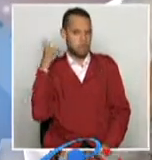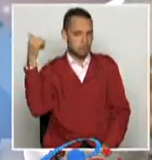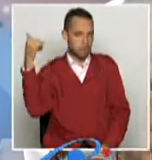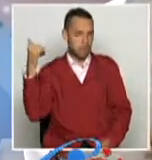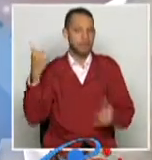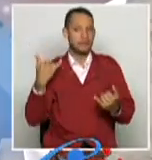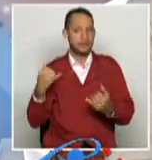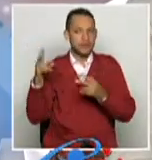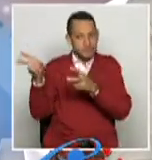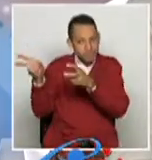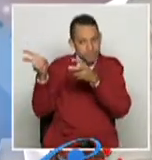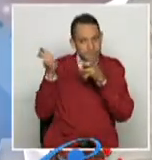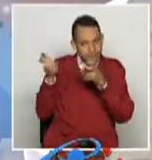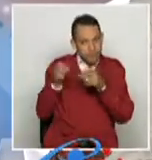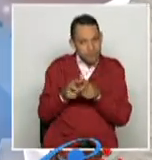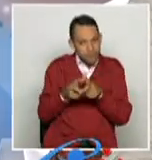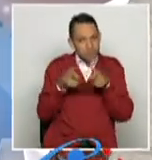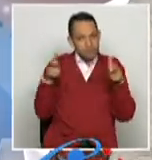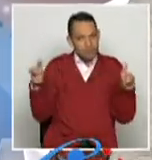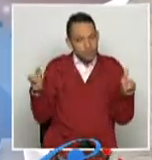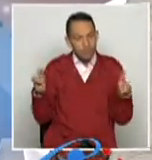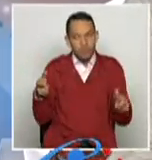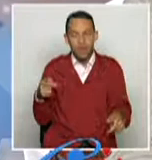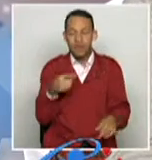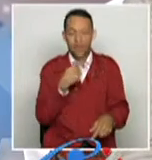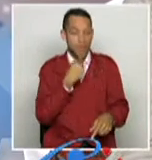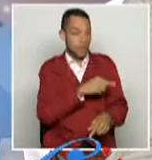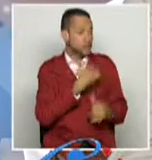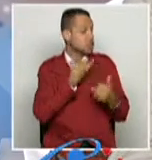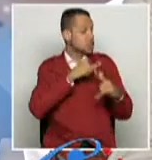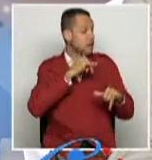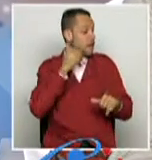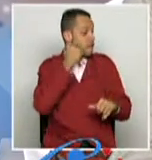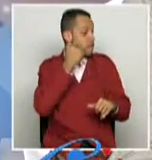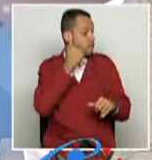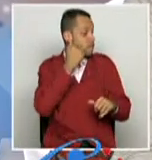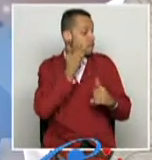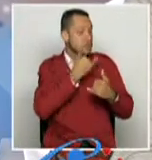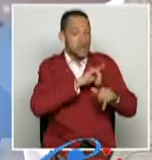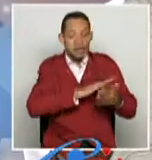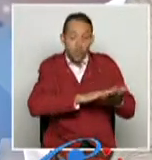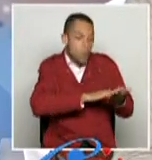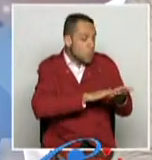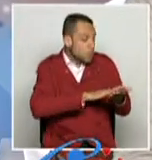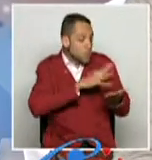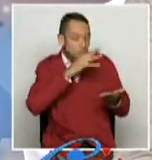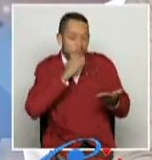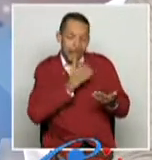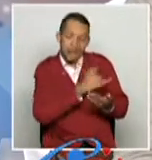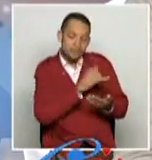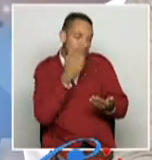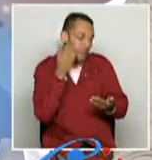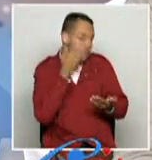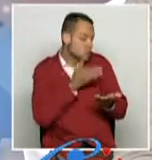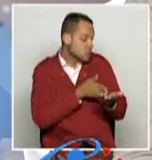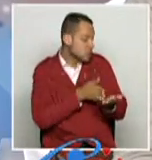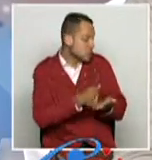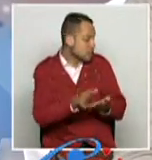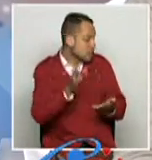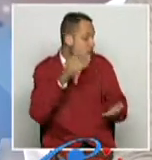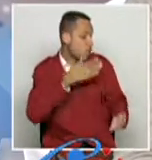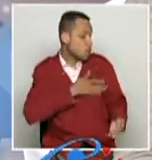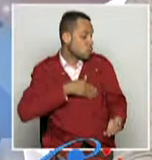ampliar un poco ese concepto de la medicina y no seguirle al paciente, usted ya no tiene tratamiento, no hay nada que hacerle, cuando hay tantas posibilidades terapéuticas que